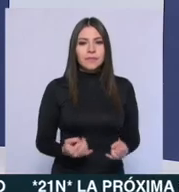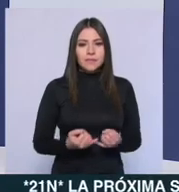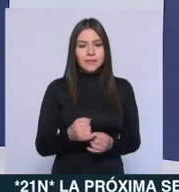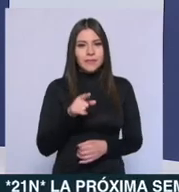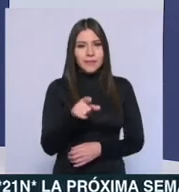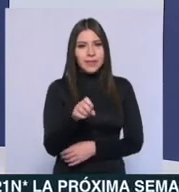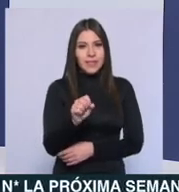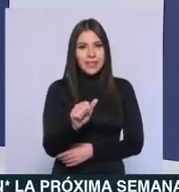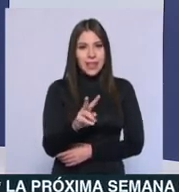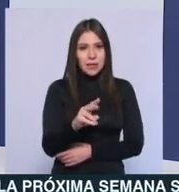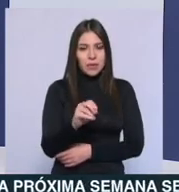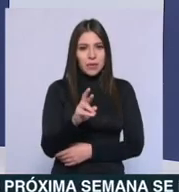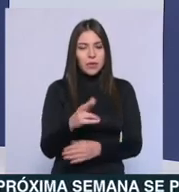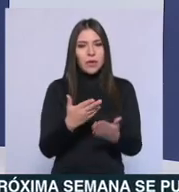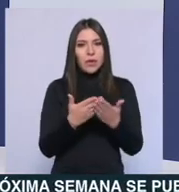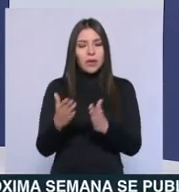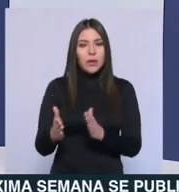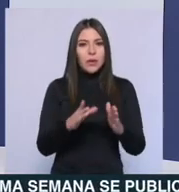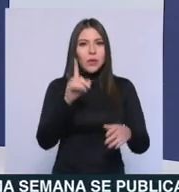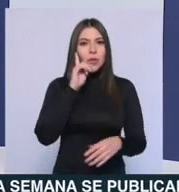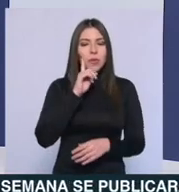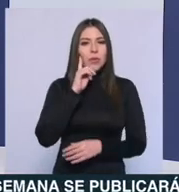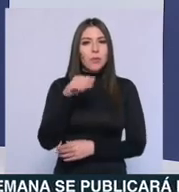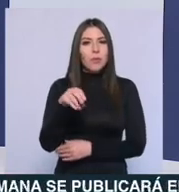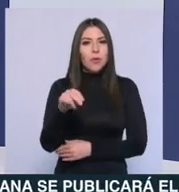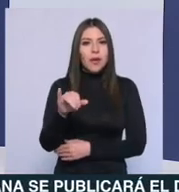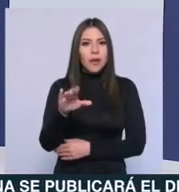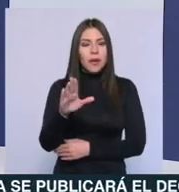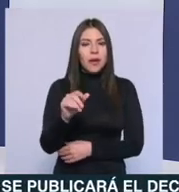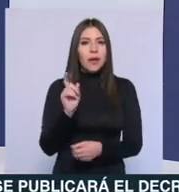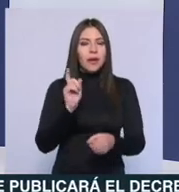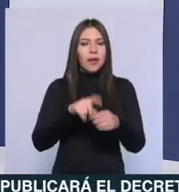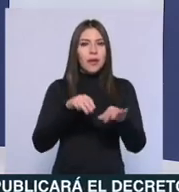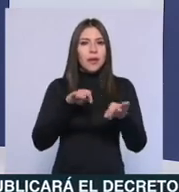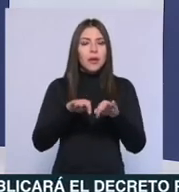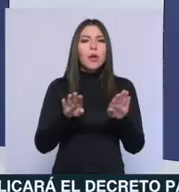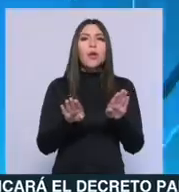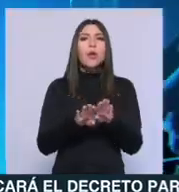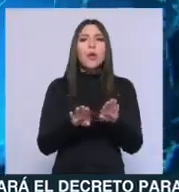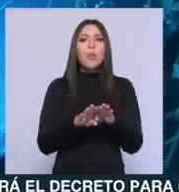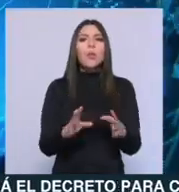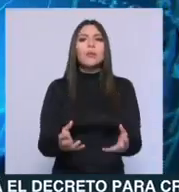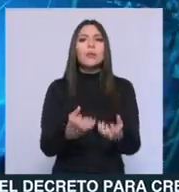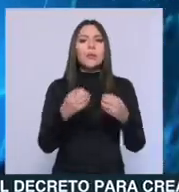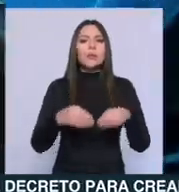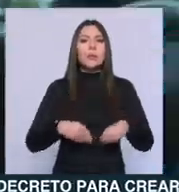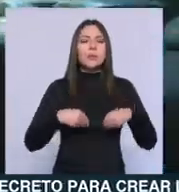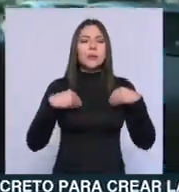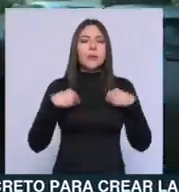Mónica se integra a esta fila de héroes anónimos que salvan vidas, pero ¿cómo lo hacen? Vamos a ver.